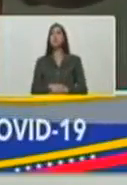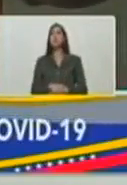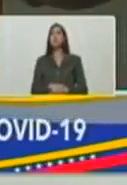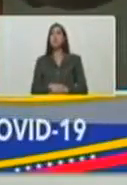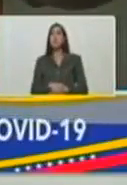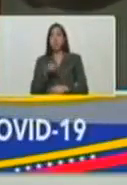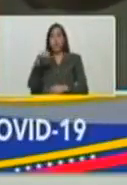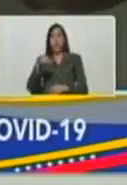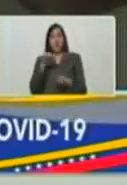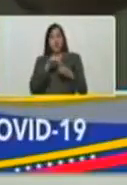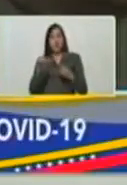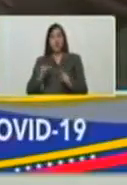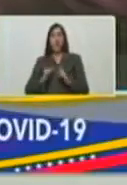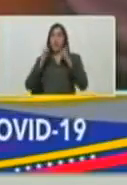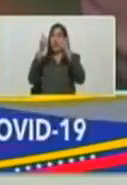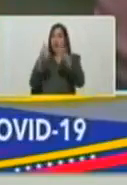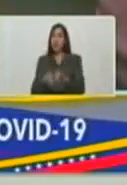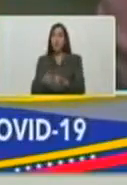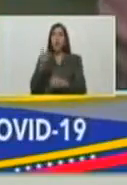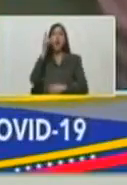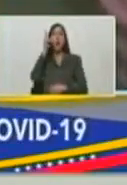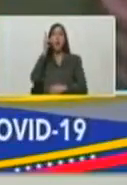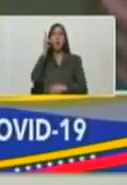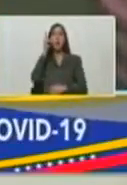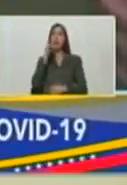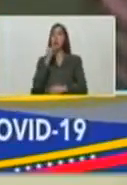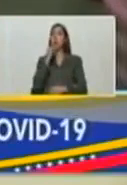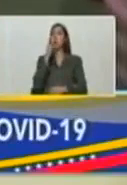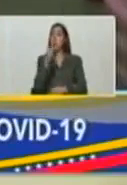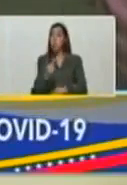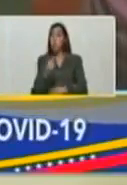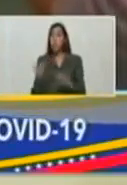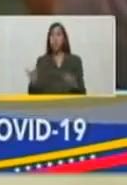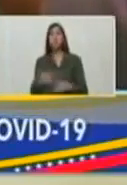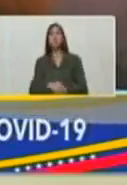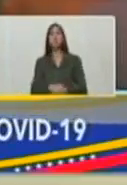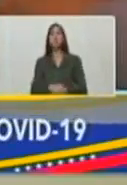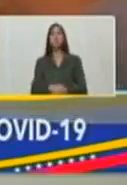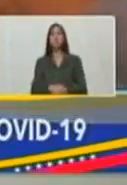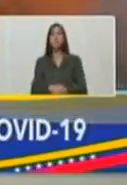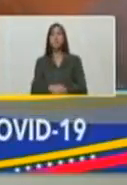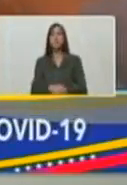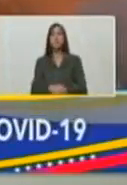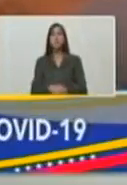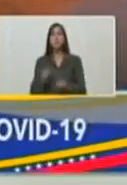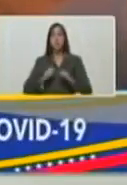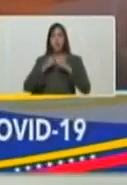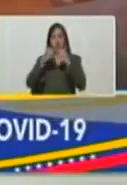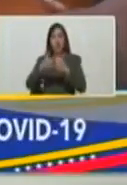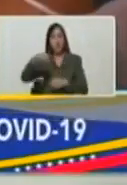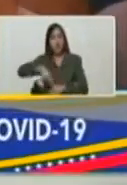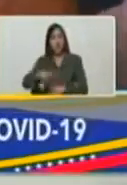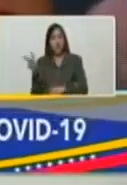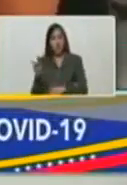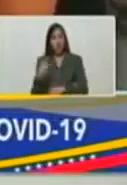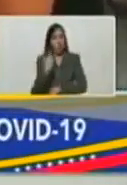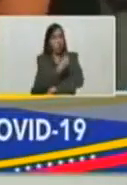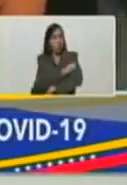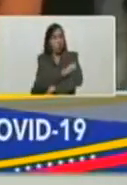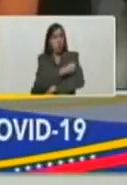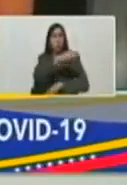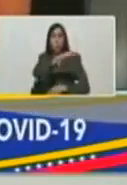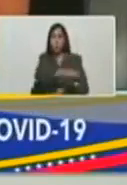se inicia, la vicepresidenta anunciará, se inicia en Venezuela la vacunación de